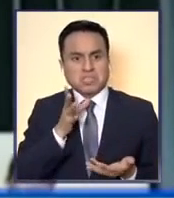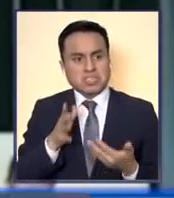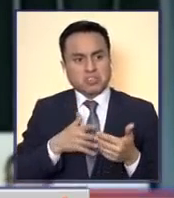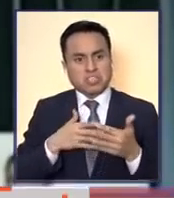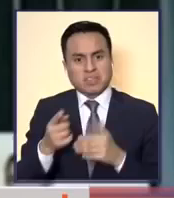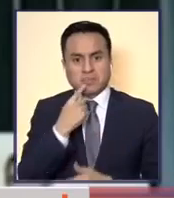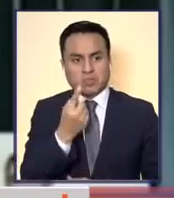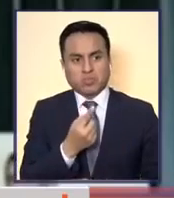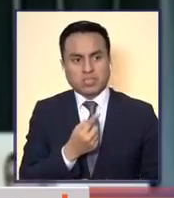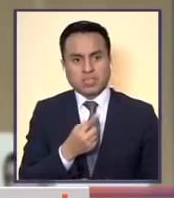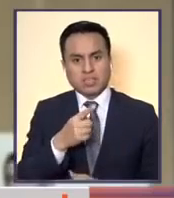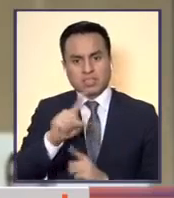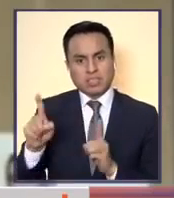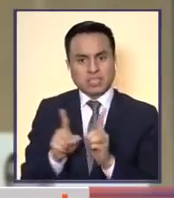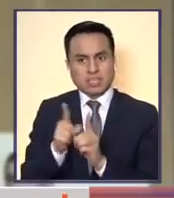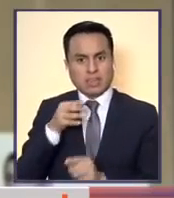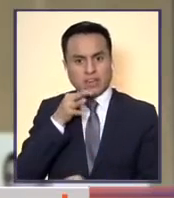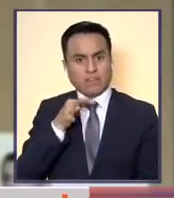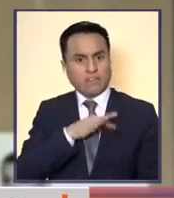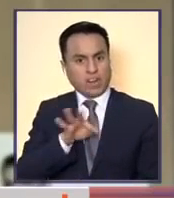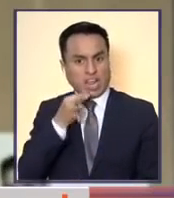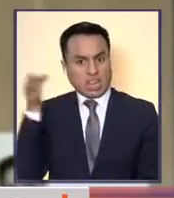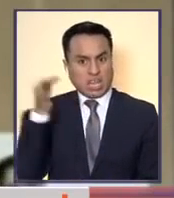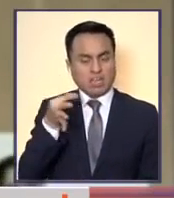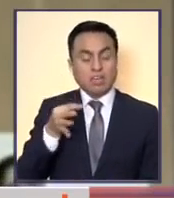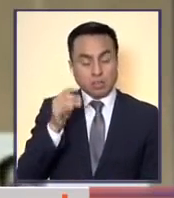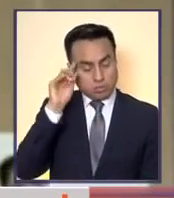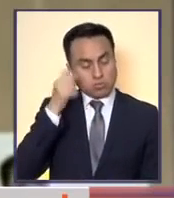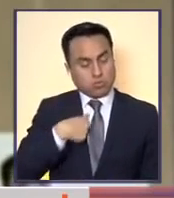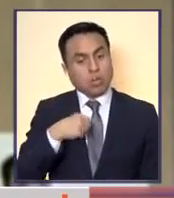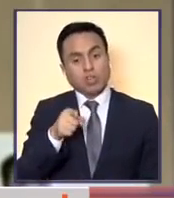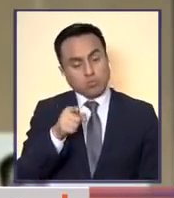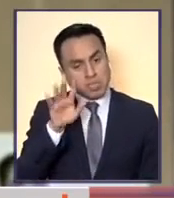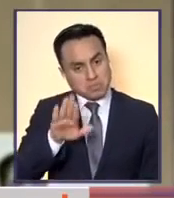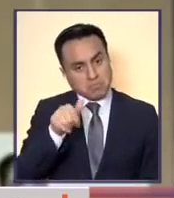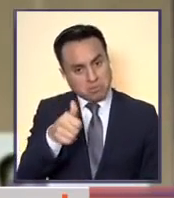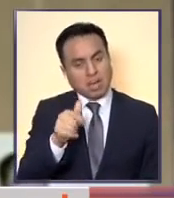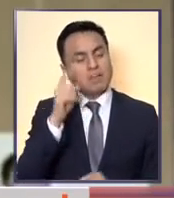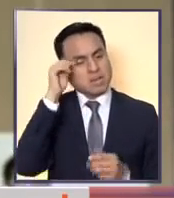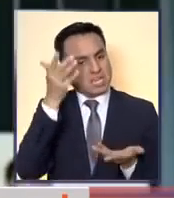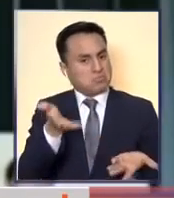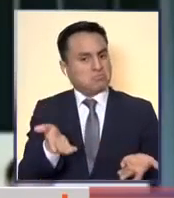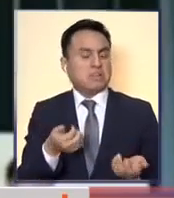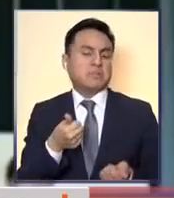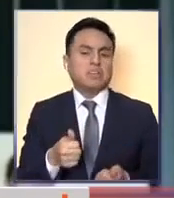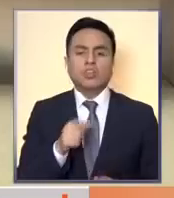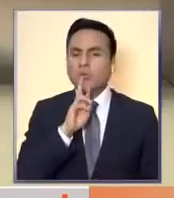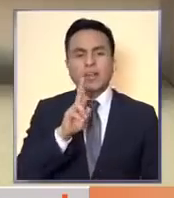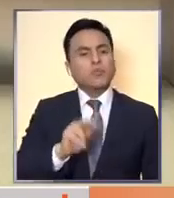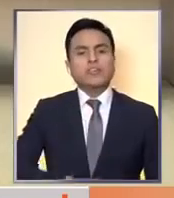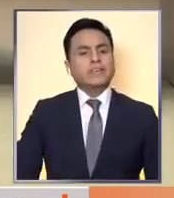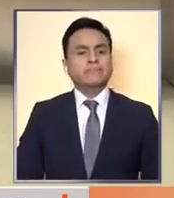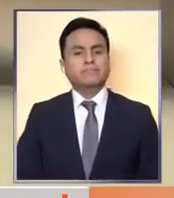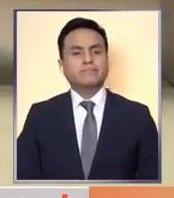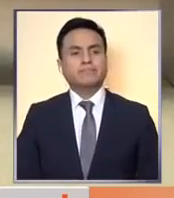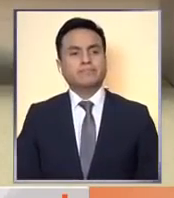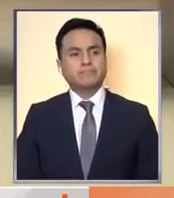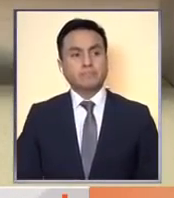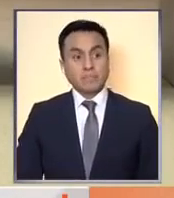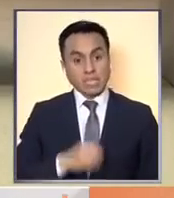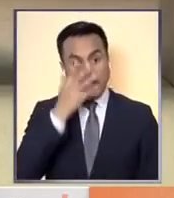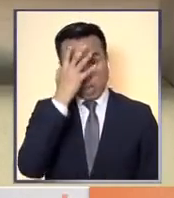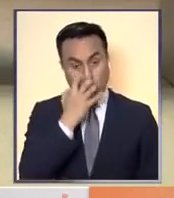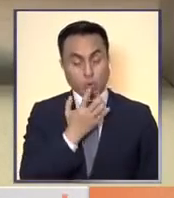pregunta. ¿Te la orientaron desde Francia? No, la hice yo. ¿Tú mismo? Sí. Ah, imagínate tú. Está bien, no te la voy a responder. El enojo